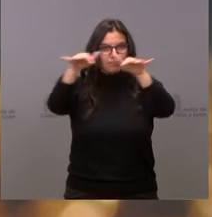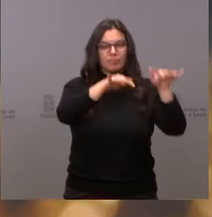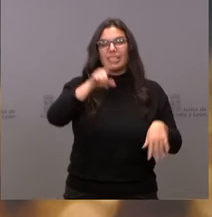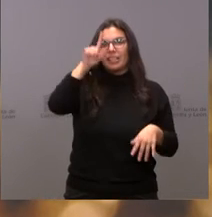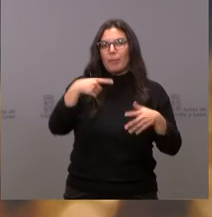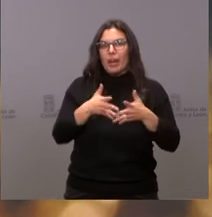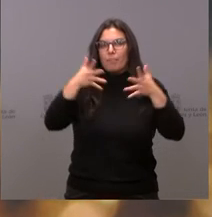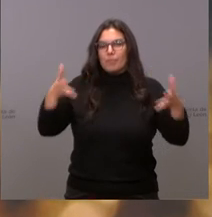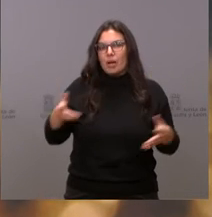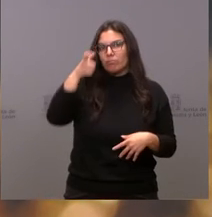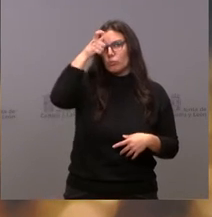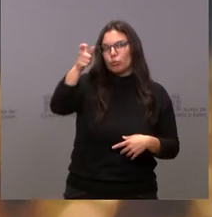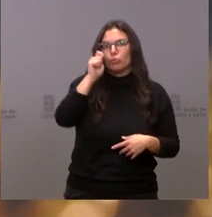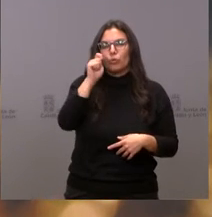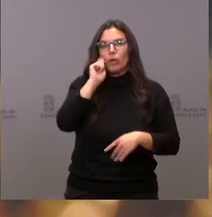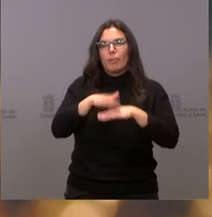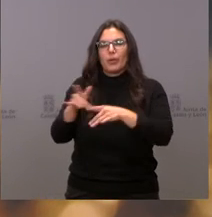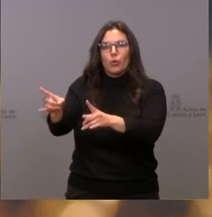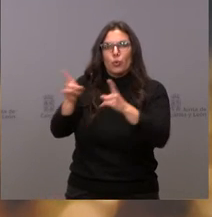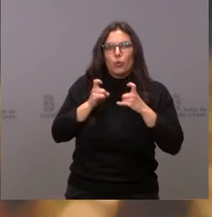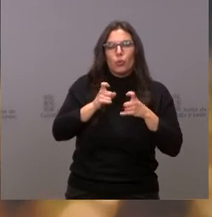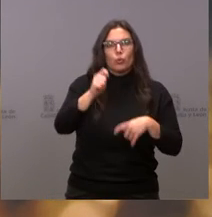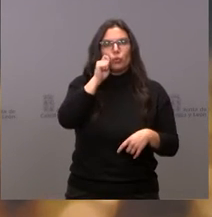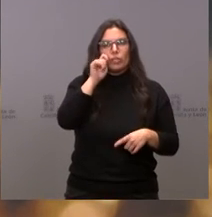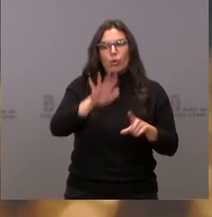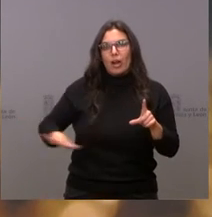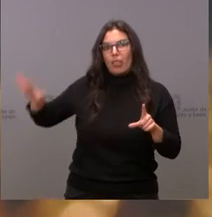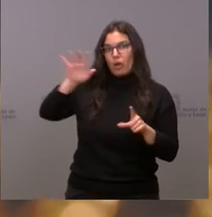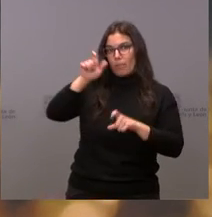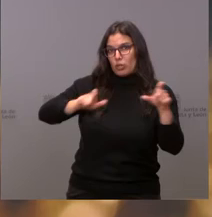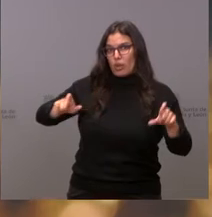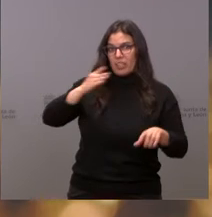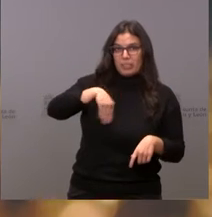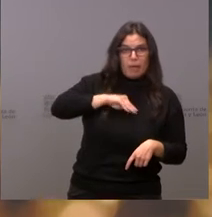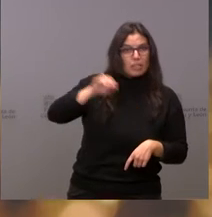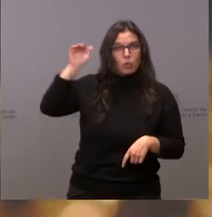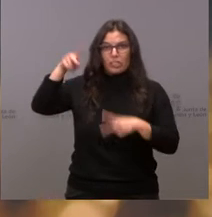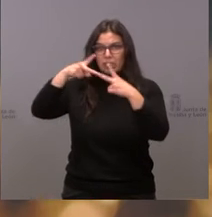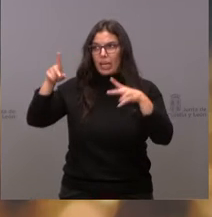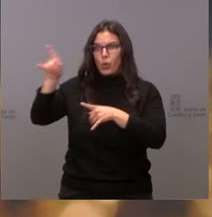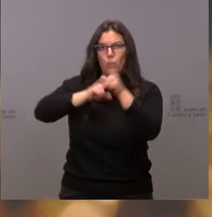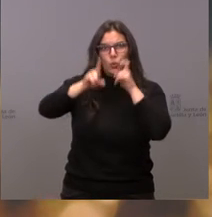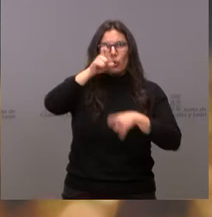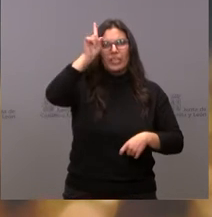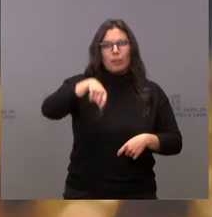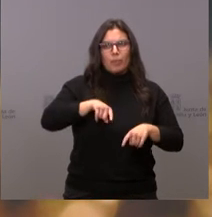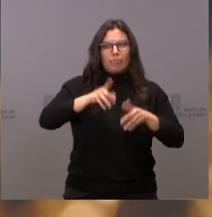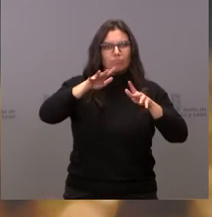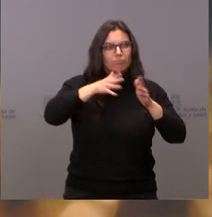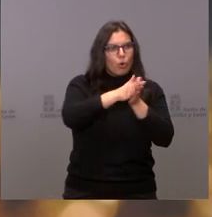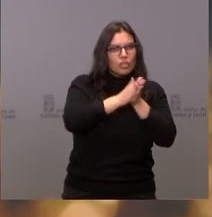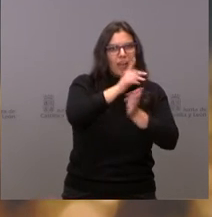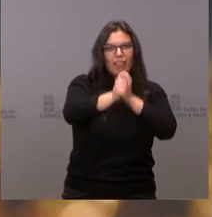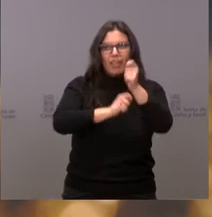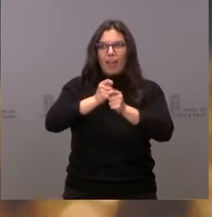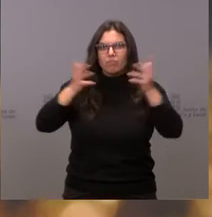incrementar la captación de turismo nacional e internacional y a promover la excelencia turística que es lo que